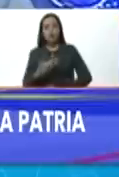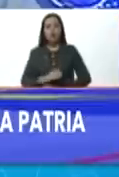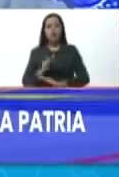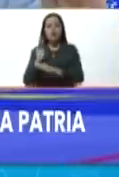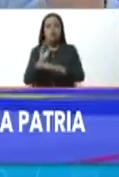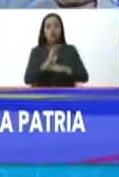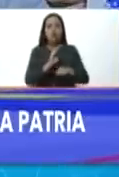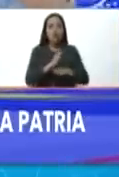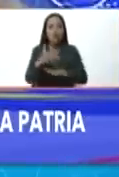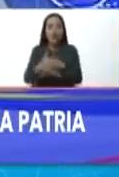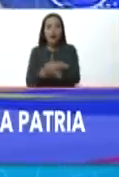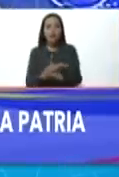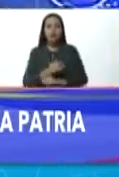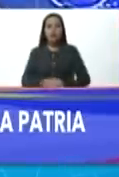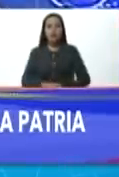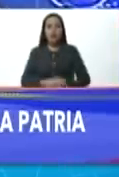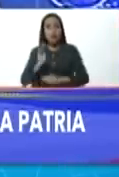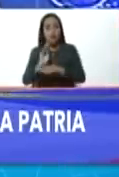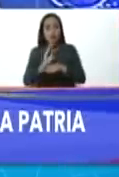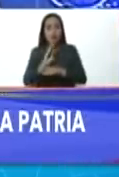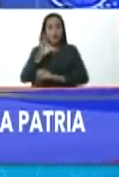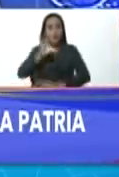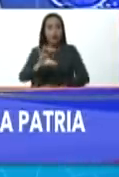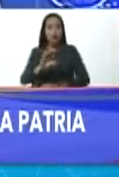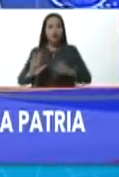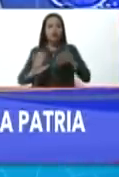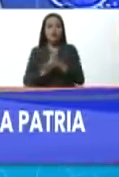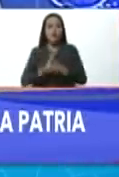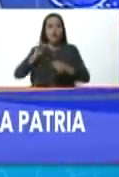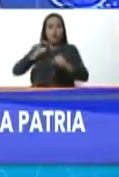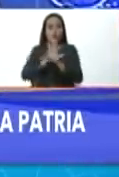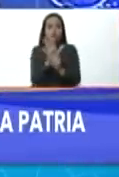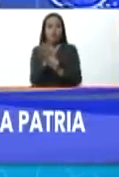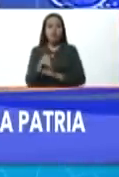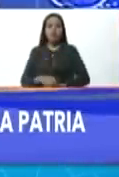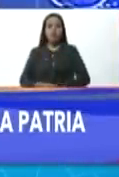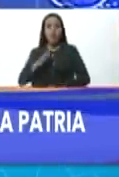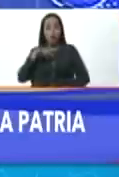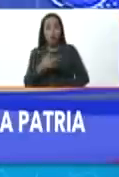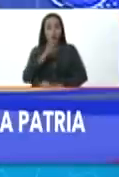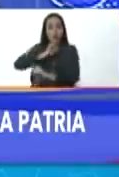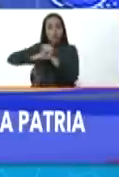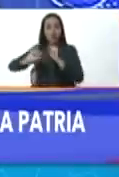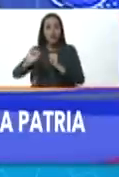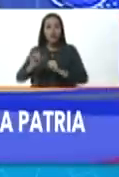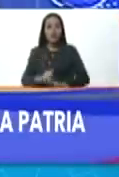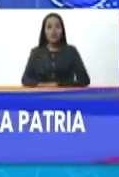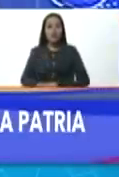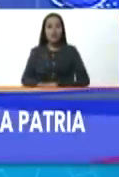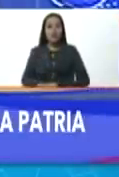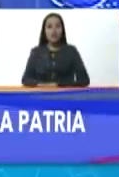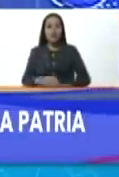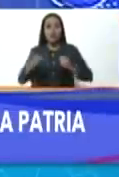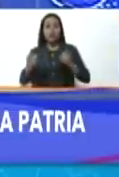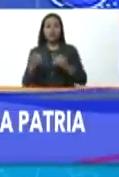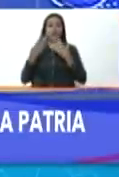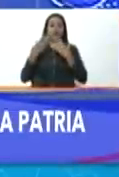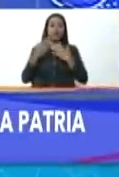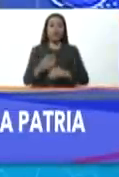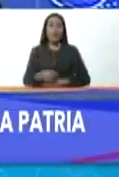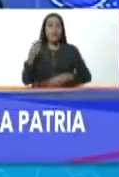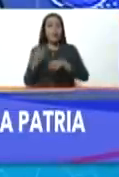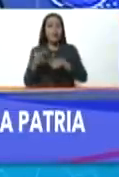prevenir, proteger a nuestro país del coronavirus y enfrentar esta epidemia tan peligrosa que